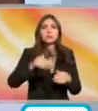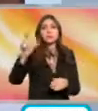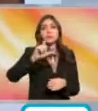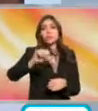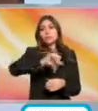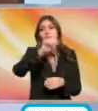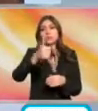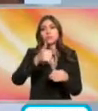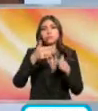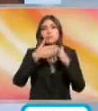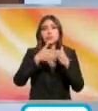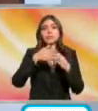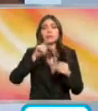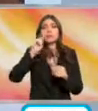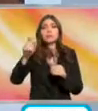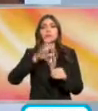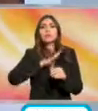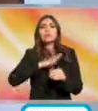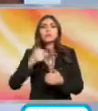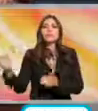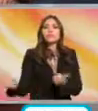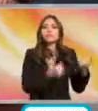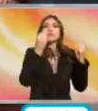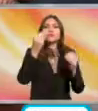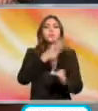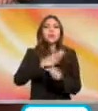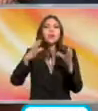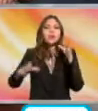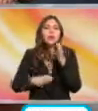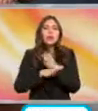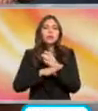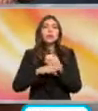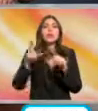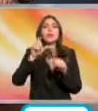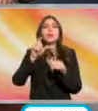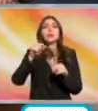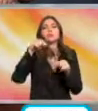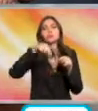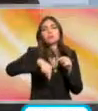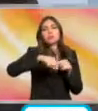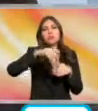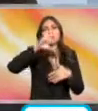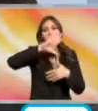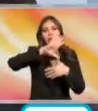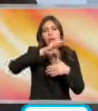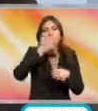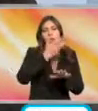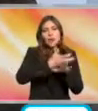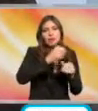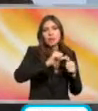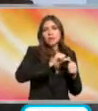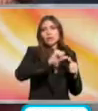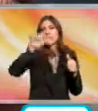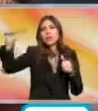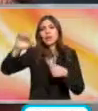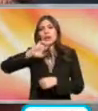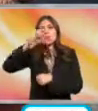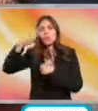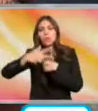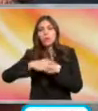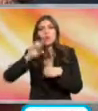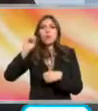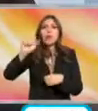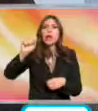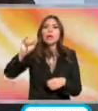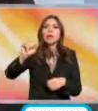marítimas trasladaban muchísimas cosas desde América a Europa o de Asia a Europa, pues no eran tan